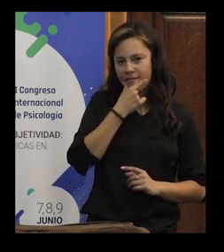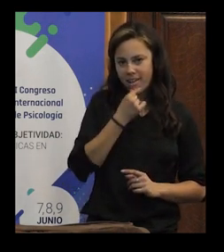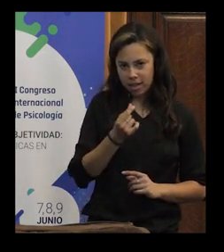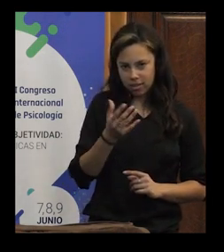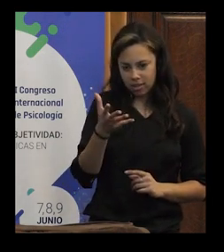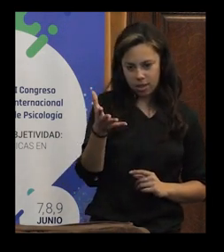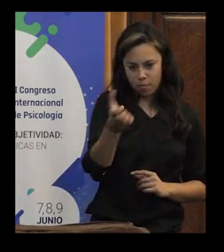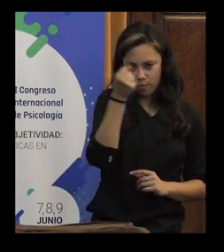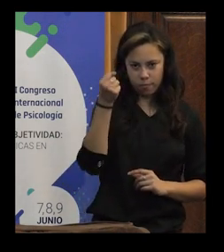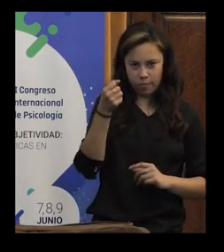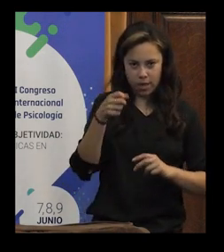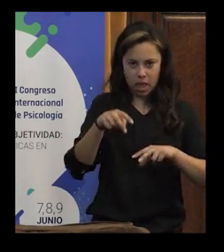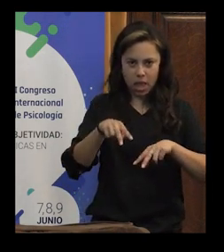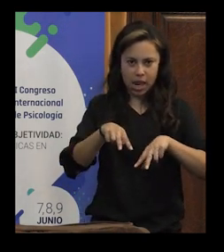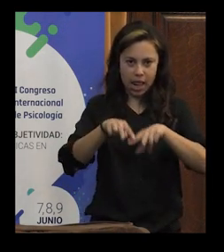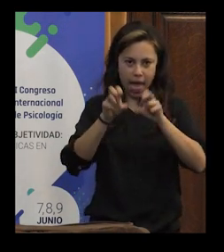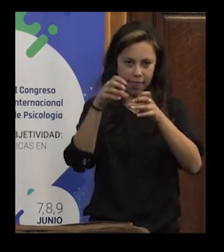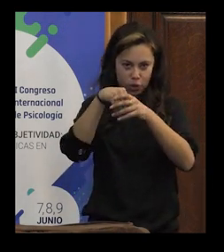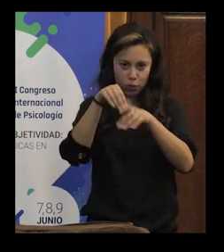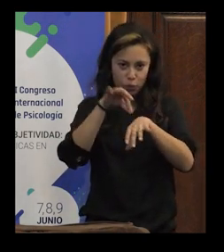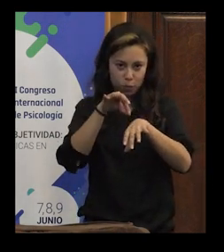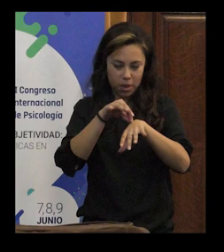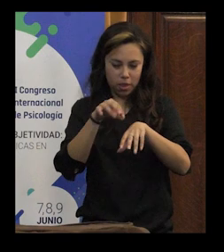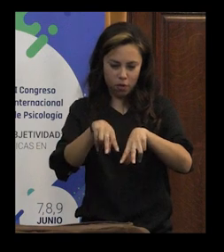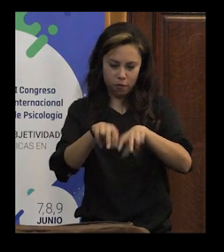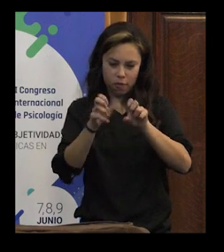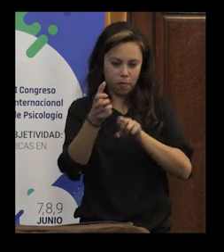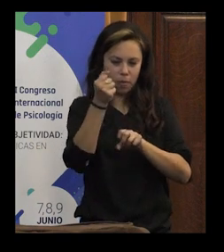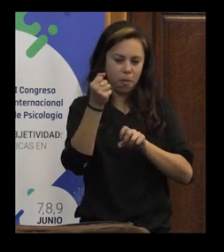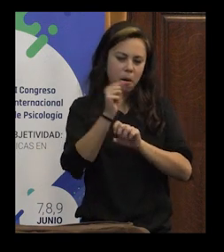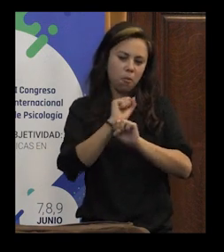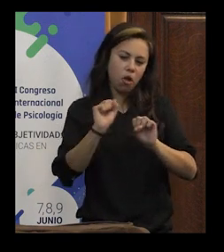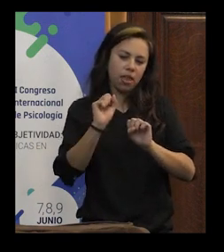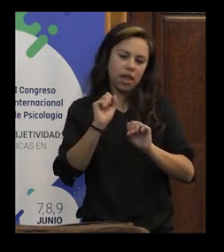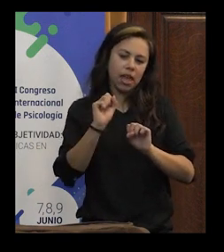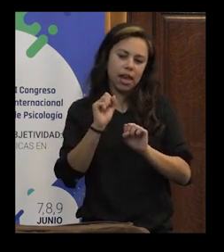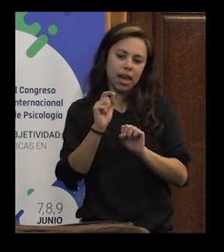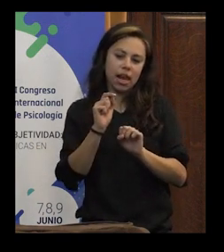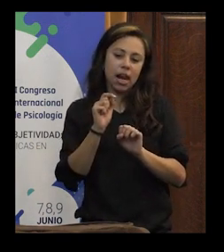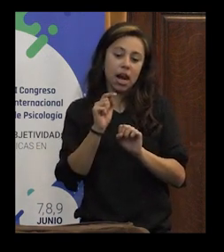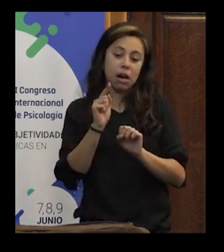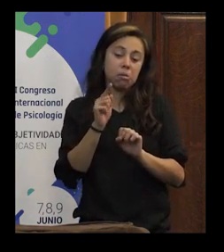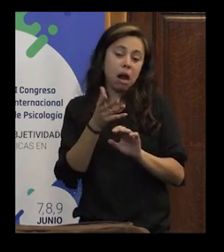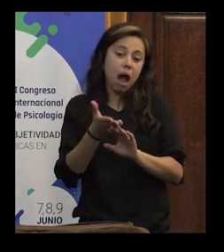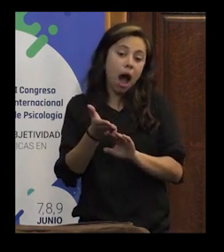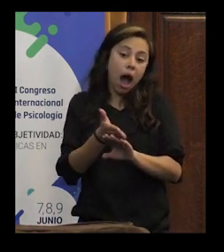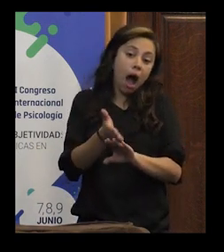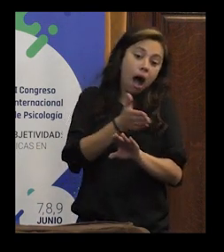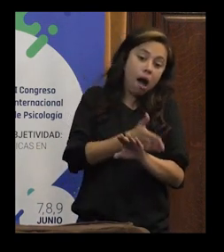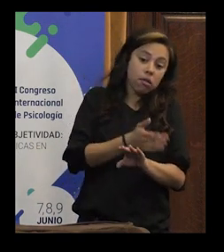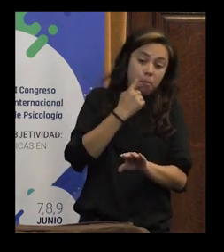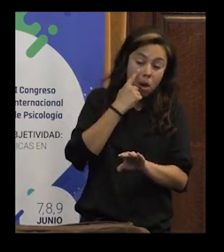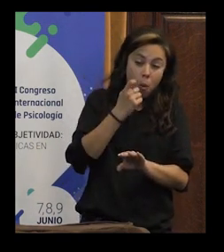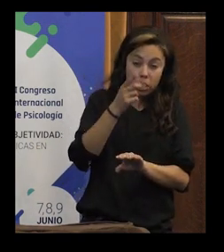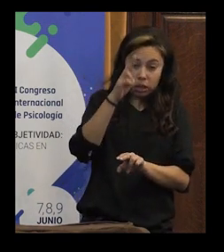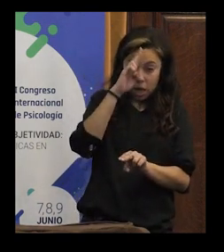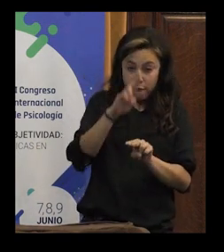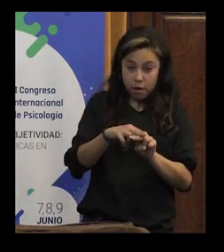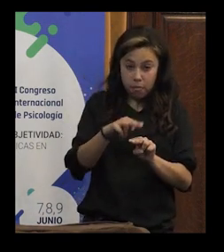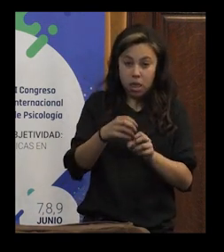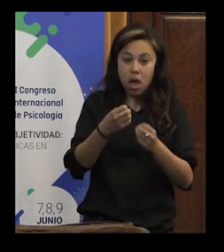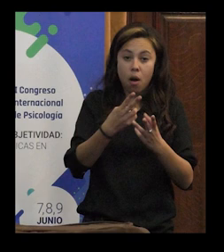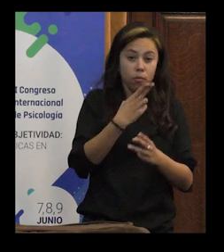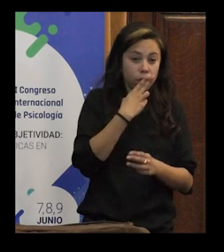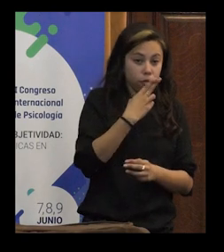riesgo clínico, como las tecnologías de detección y diagnóstico prenatales, es que se